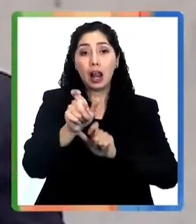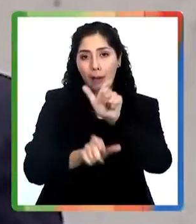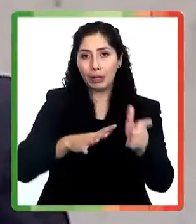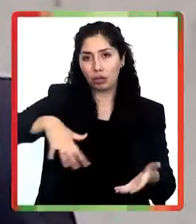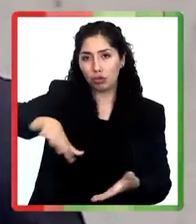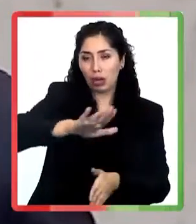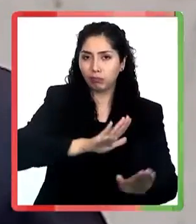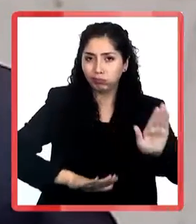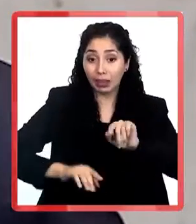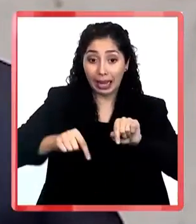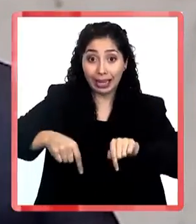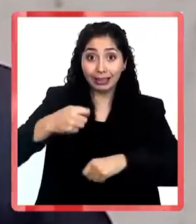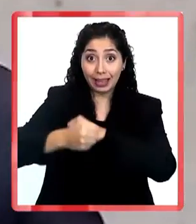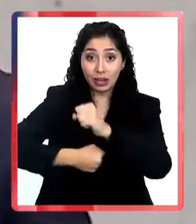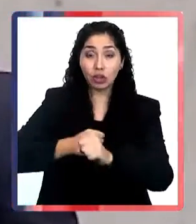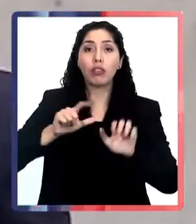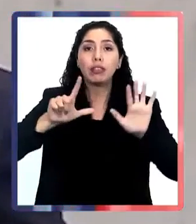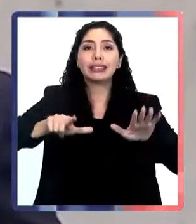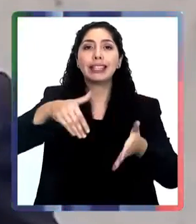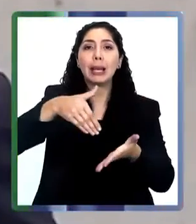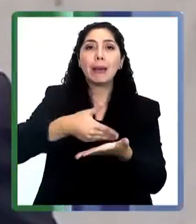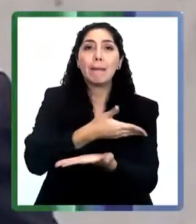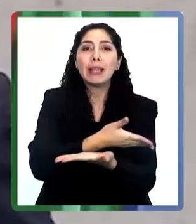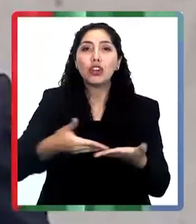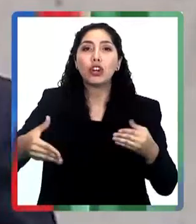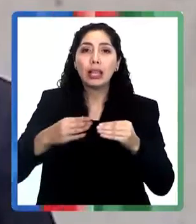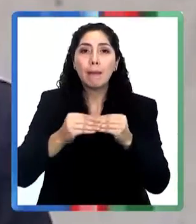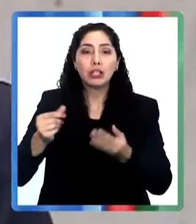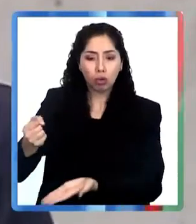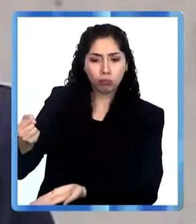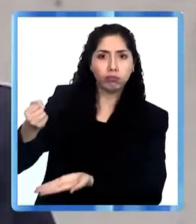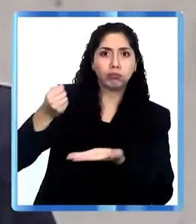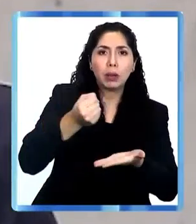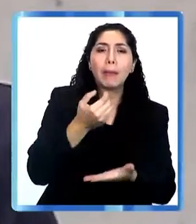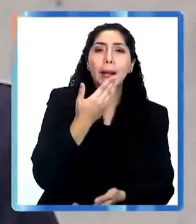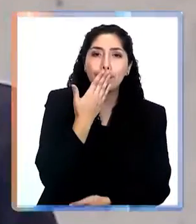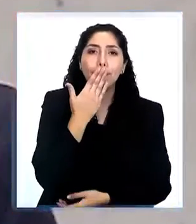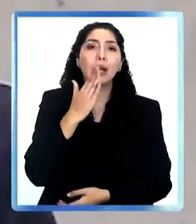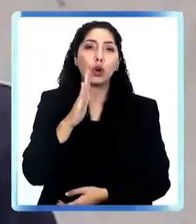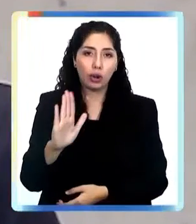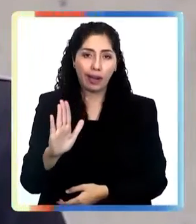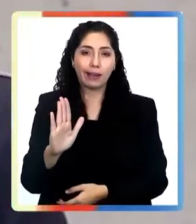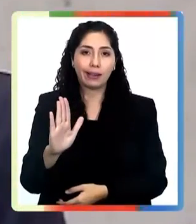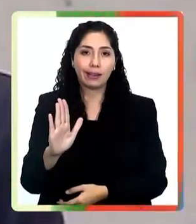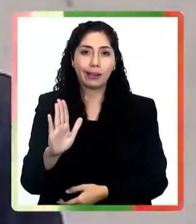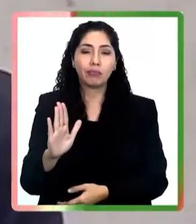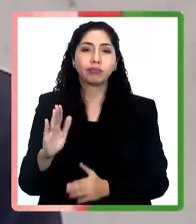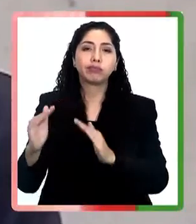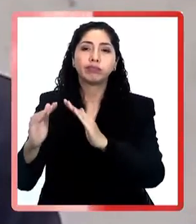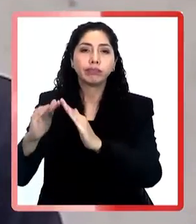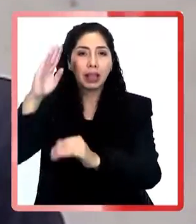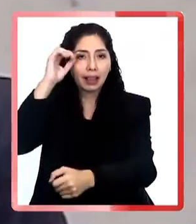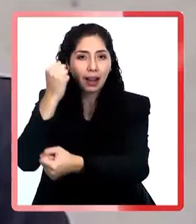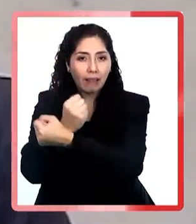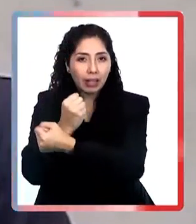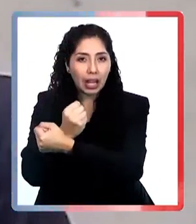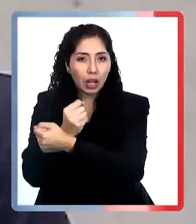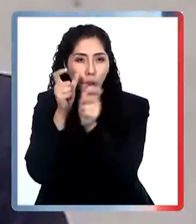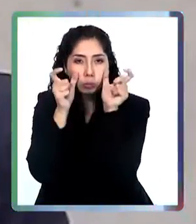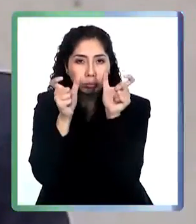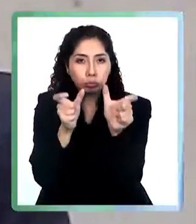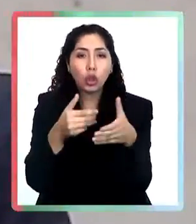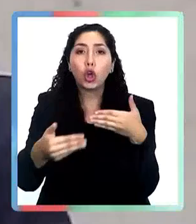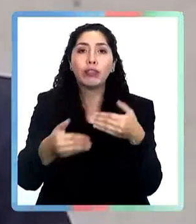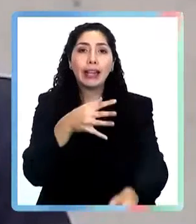año invertiremos 17 mil millones destinados a mejorar la reposición de retenes comisarías y